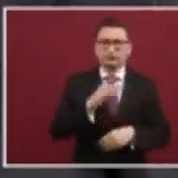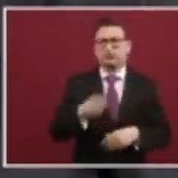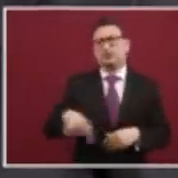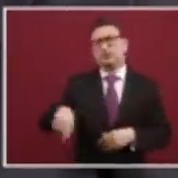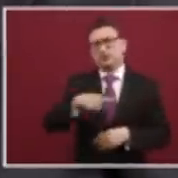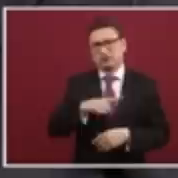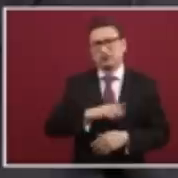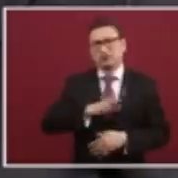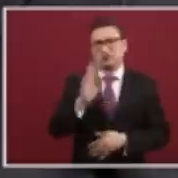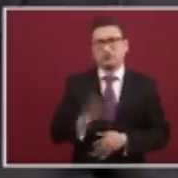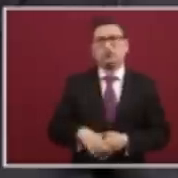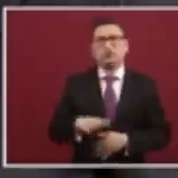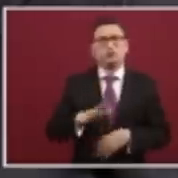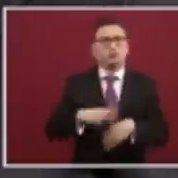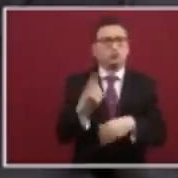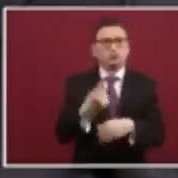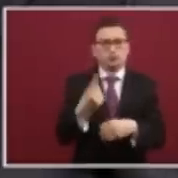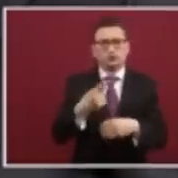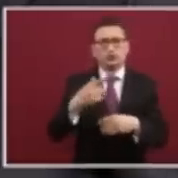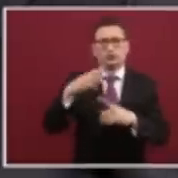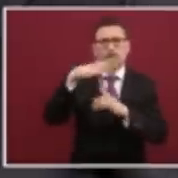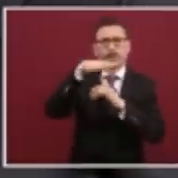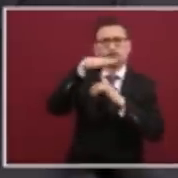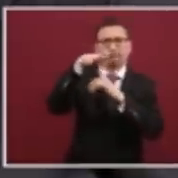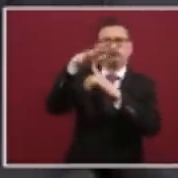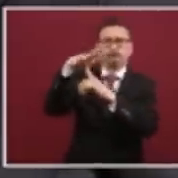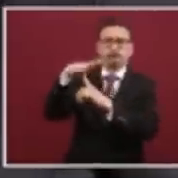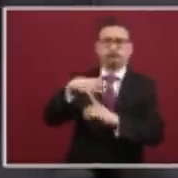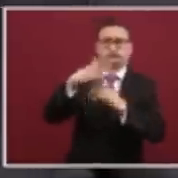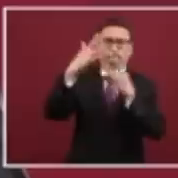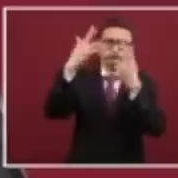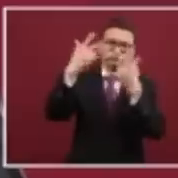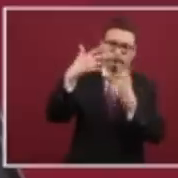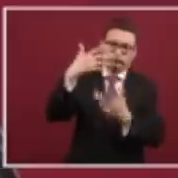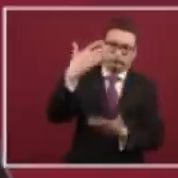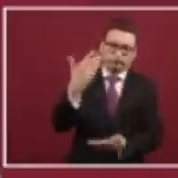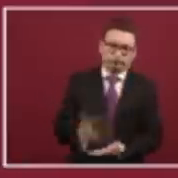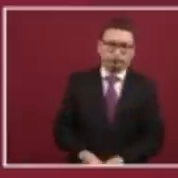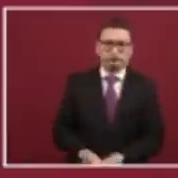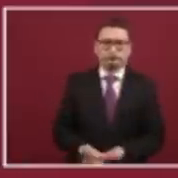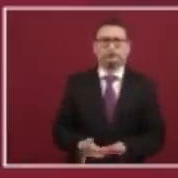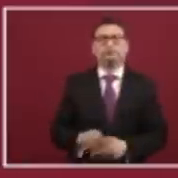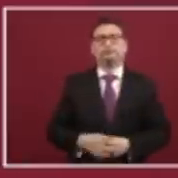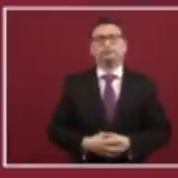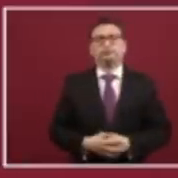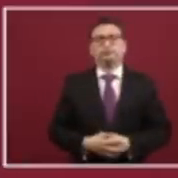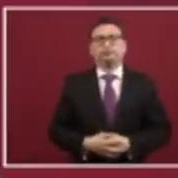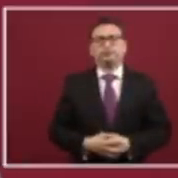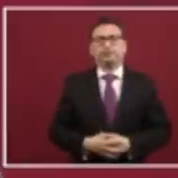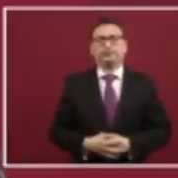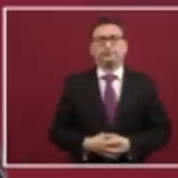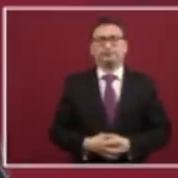Perdieron la vida, se desplomó un helicóptero. Y sobre este tema,